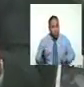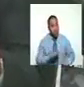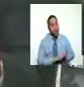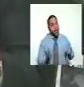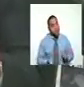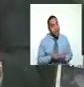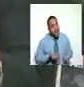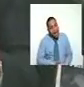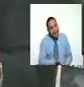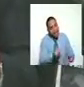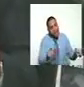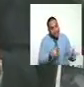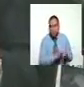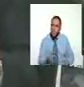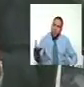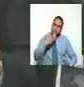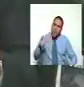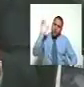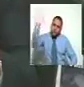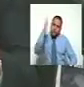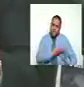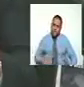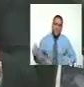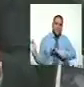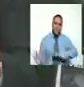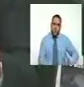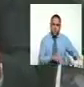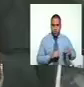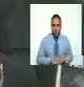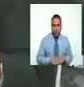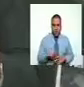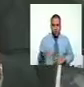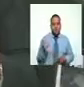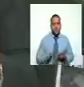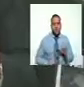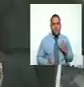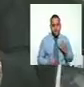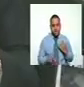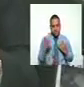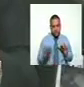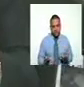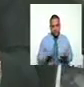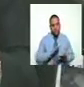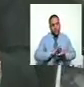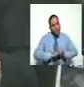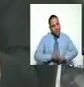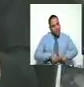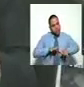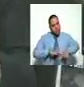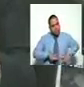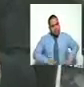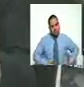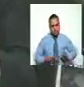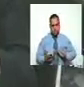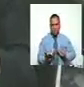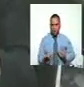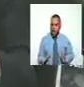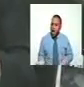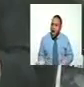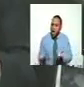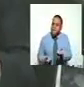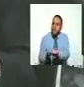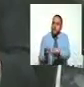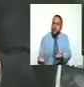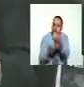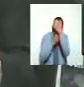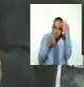merecemos, exigimos su renuncia. 10. Queremos una paz que dé tranquilidad a nuestra democracia y no concesiones al terrorismo que